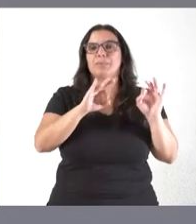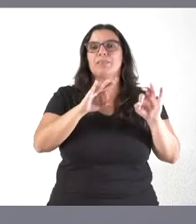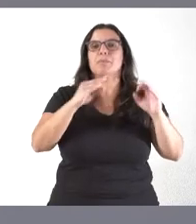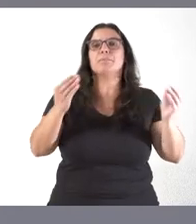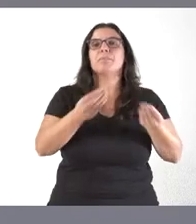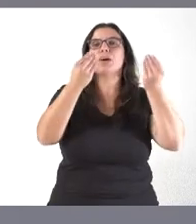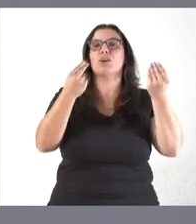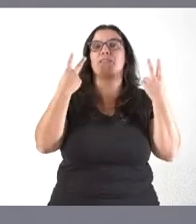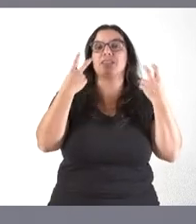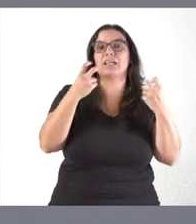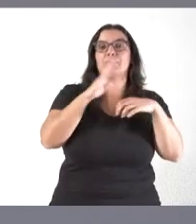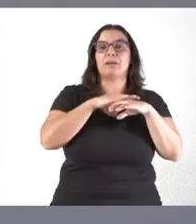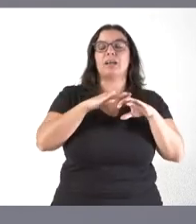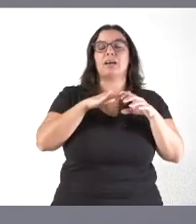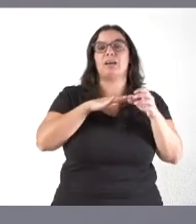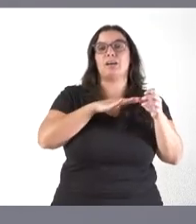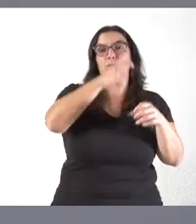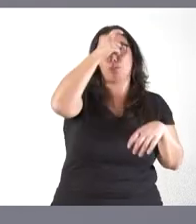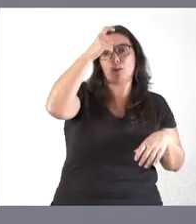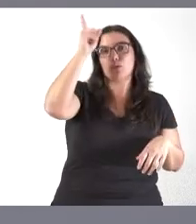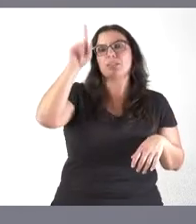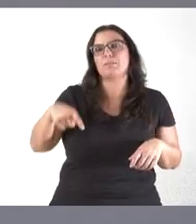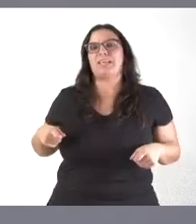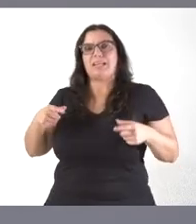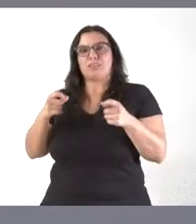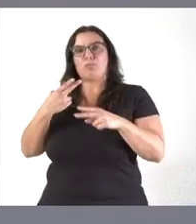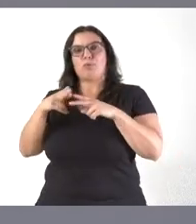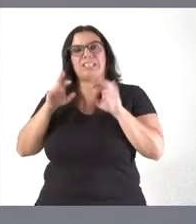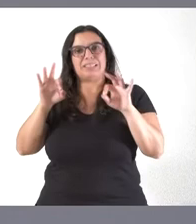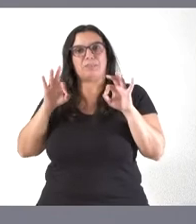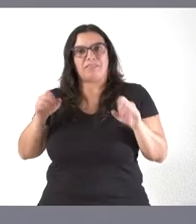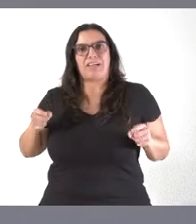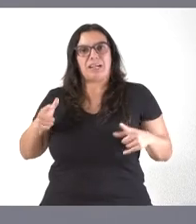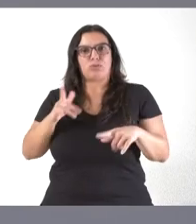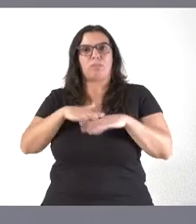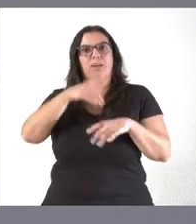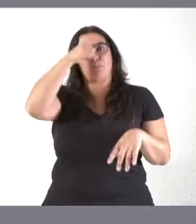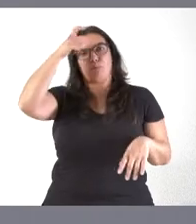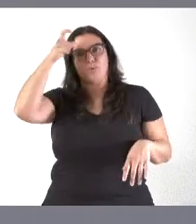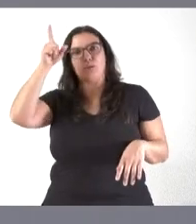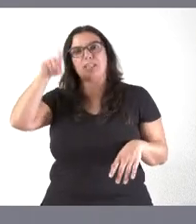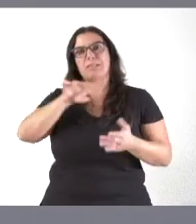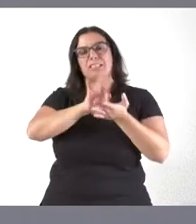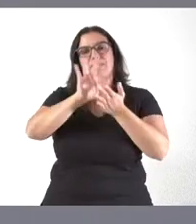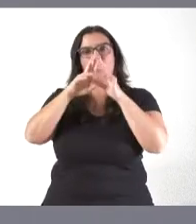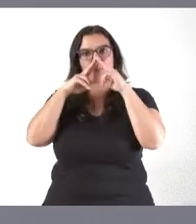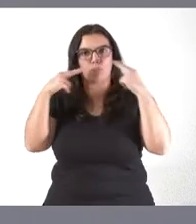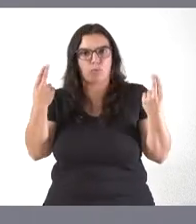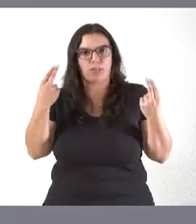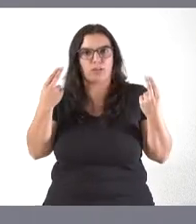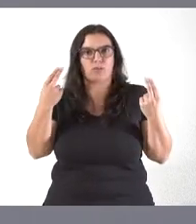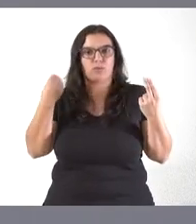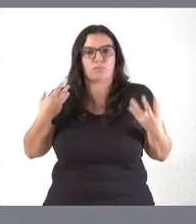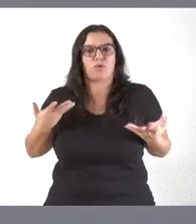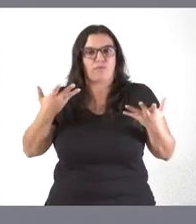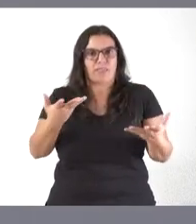para el mundo rural y desde el punto de vista del gasto con políticas específicas de gasto para el mundo rural y también para los servicios públicos que se prestan en